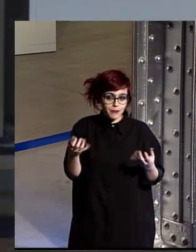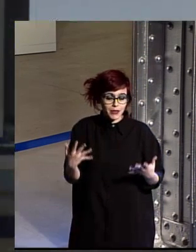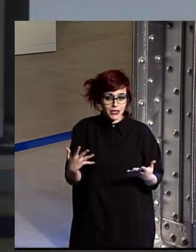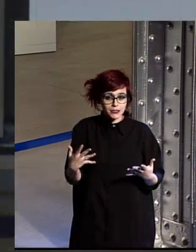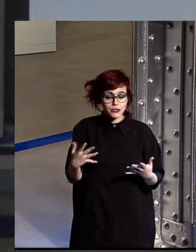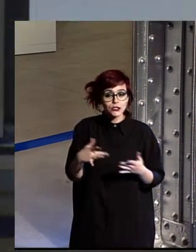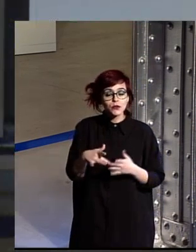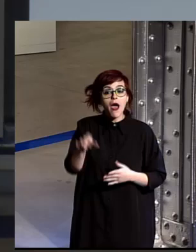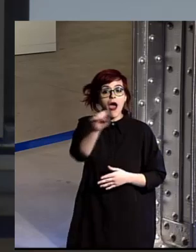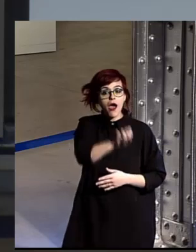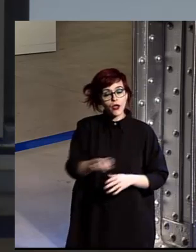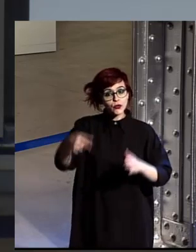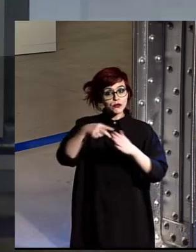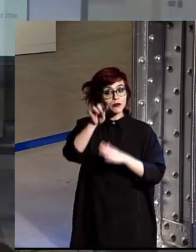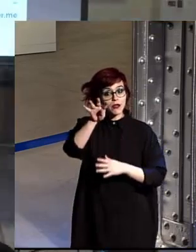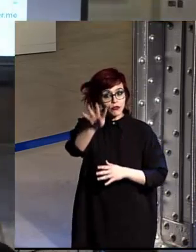en 2014.